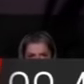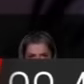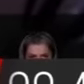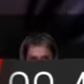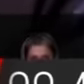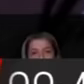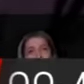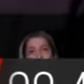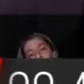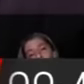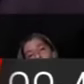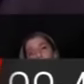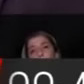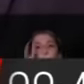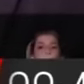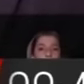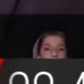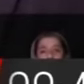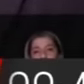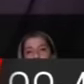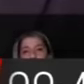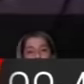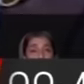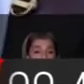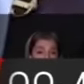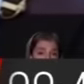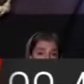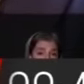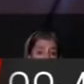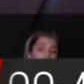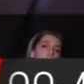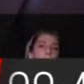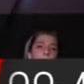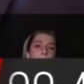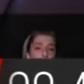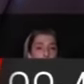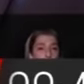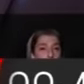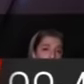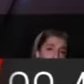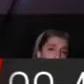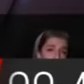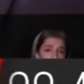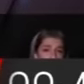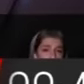ley se cumpla, digamos, no como digamos, los suelta chorros de ustedes, digamos, por ejemplo, en la pandemia.